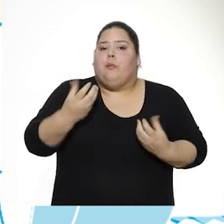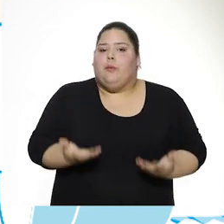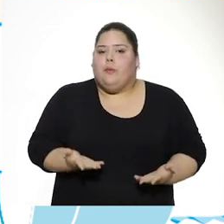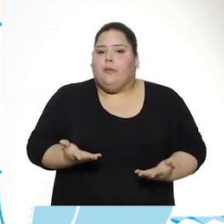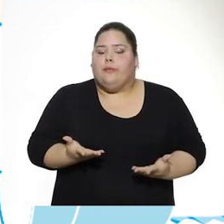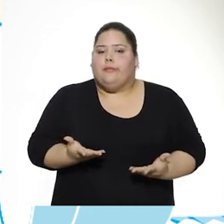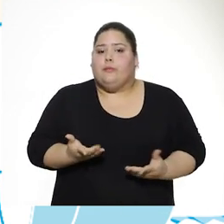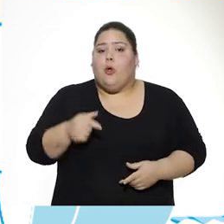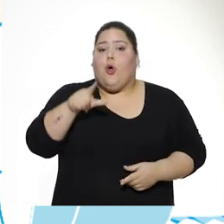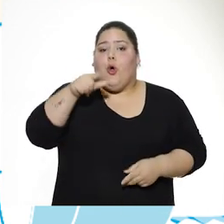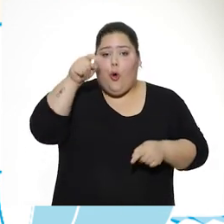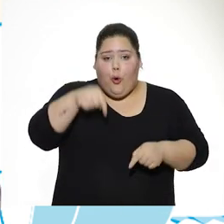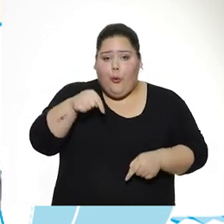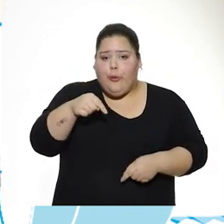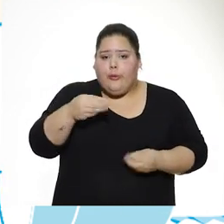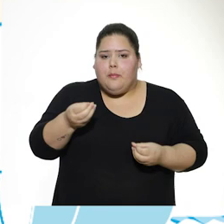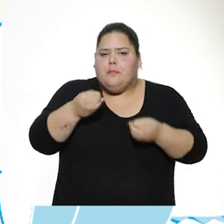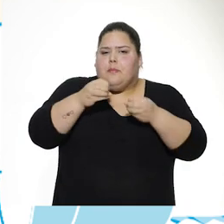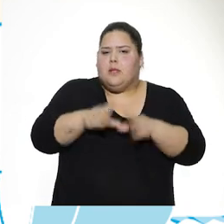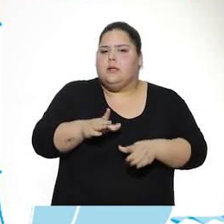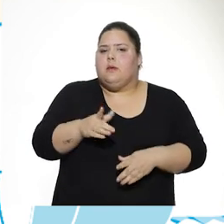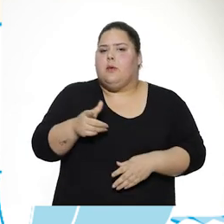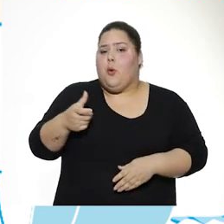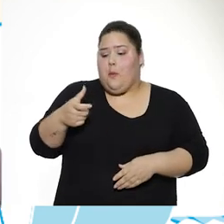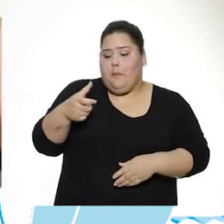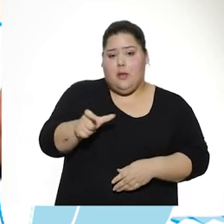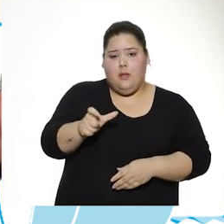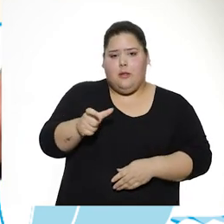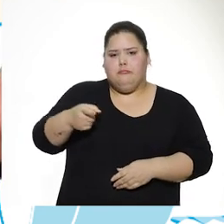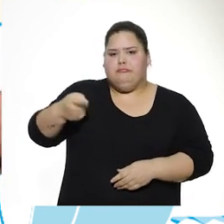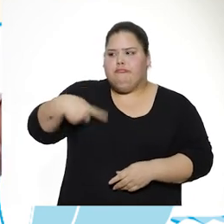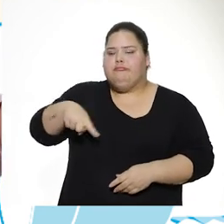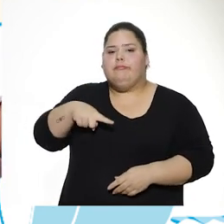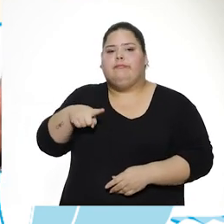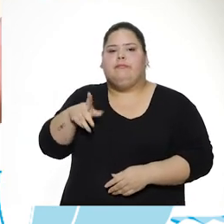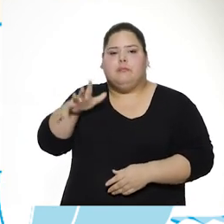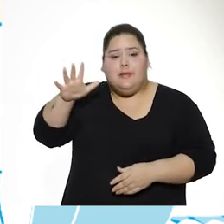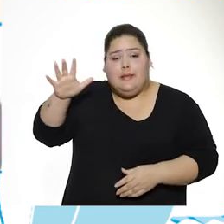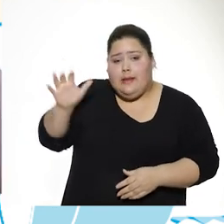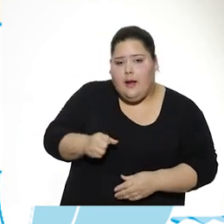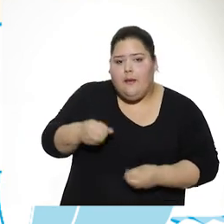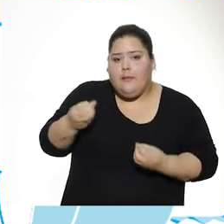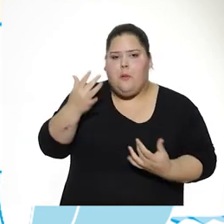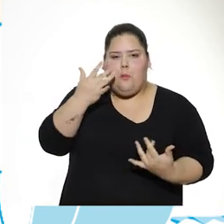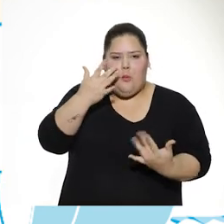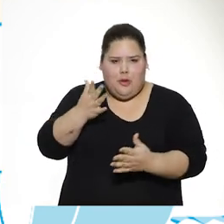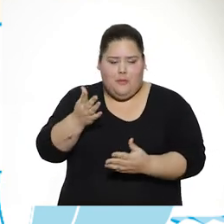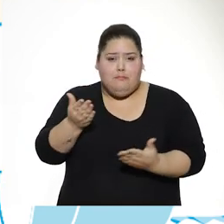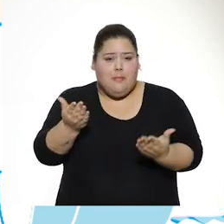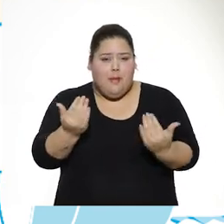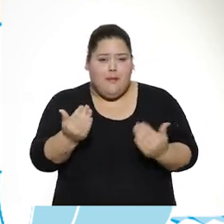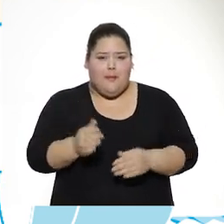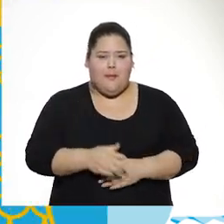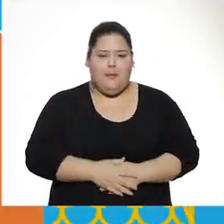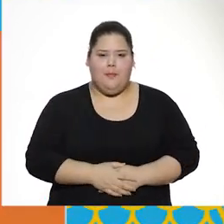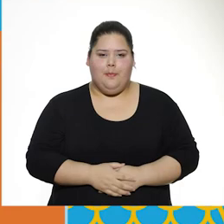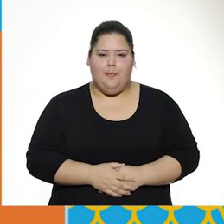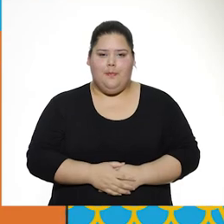eso que el día de hoy vamos a comenzar con este material que trajimos para compartir con vos. A ver.